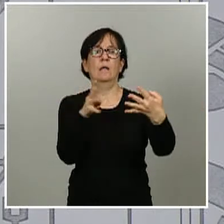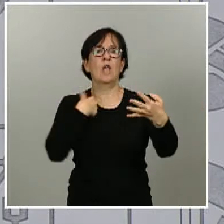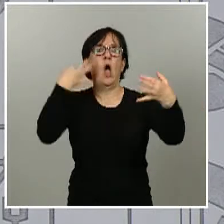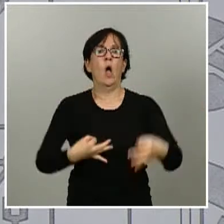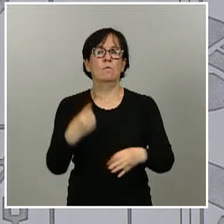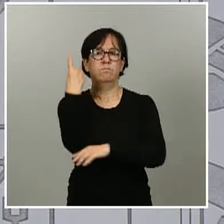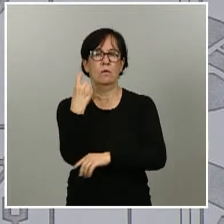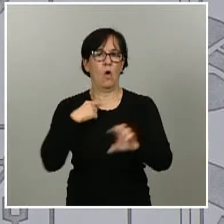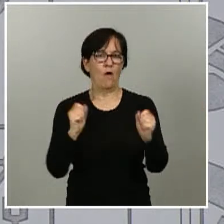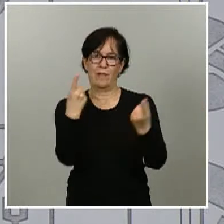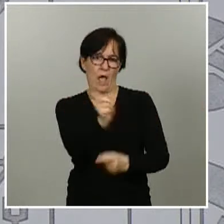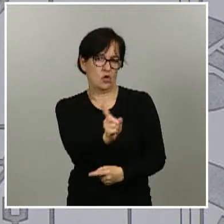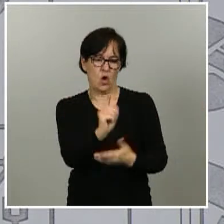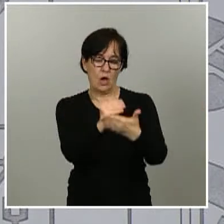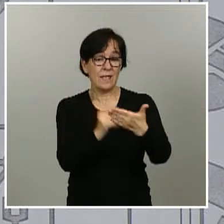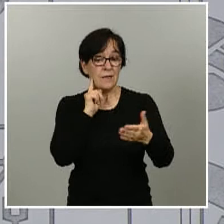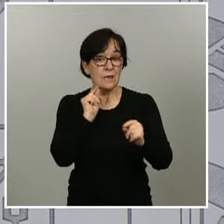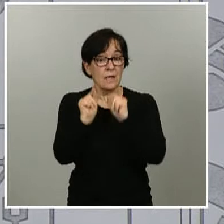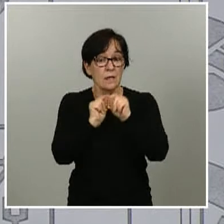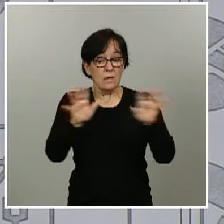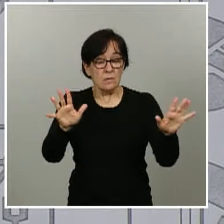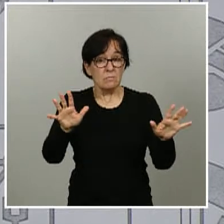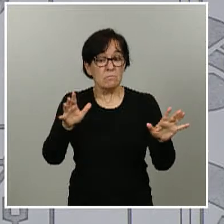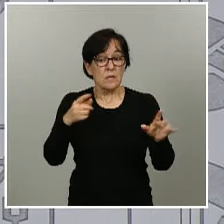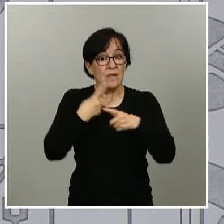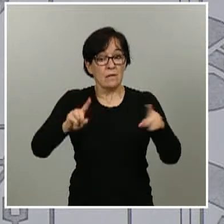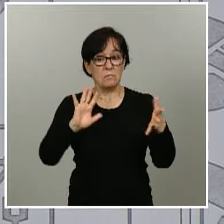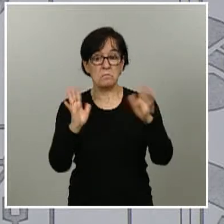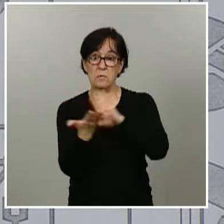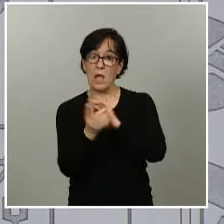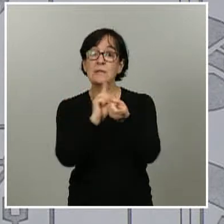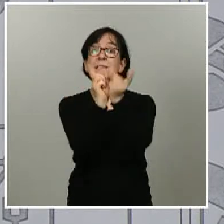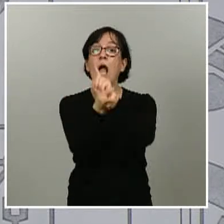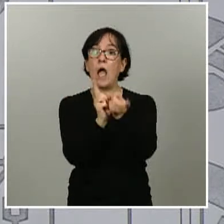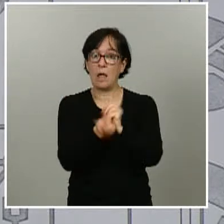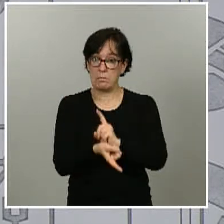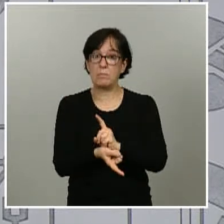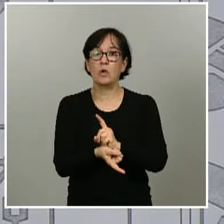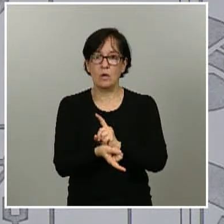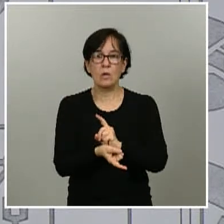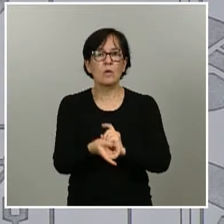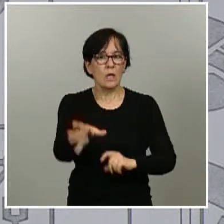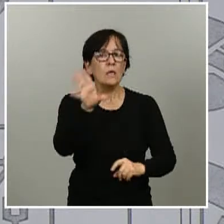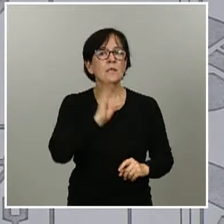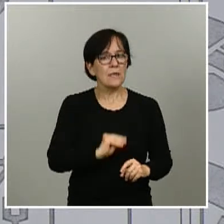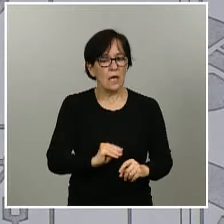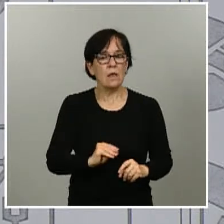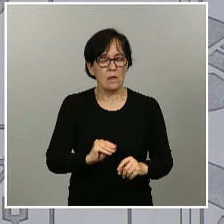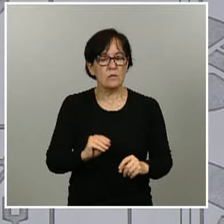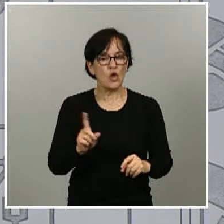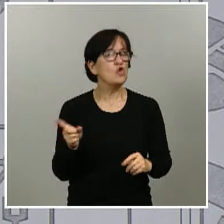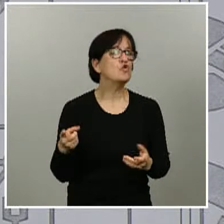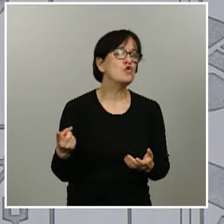Si la epidemia evoluciona de manera diferente a la que estamos observando, si hay cambios, yo creo que todos entenderemos que